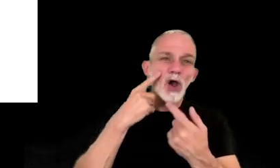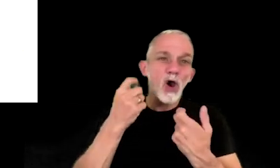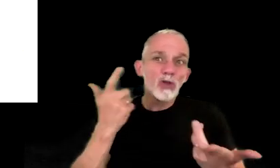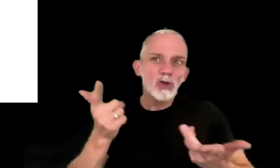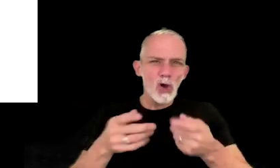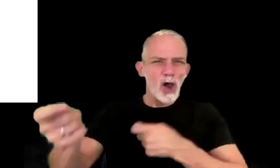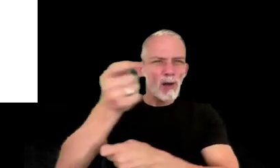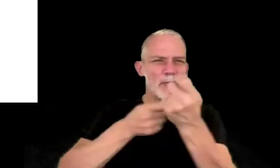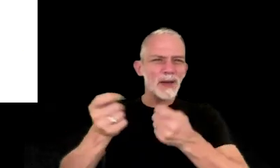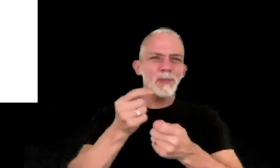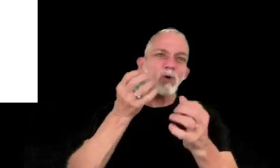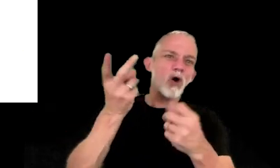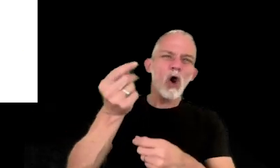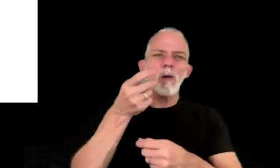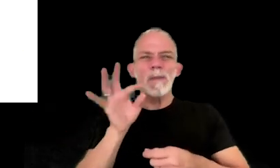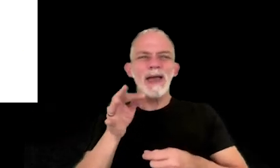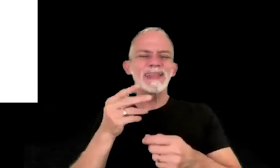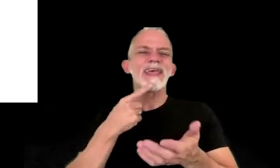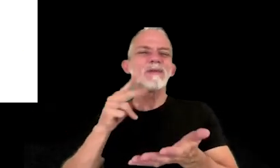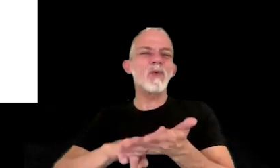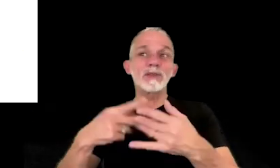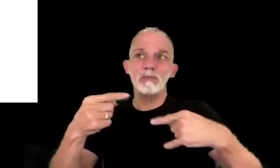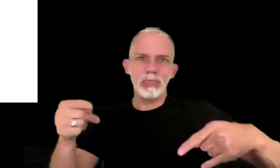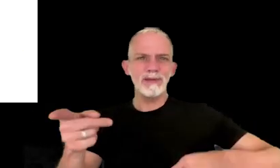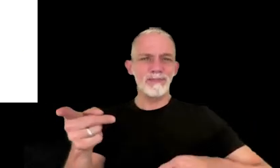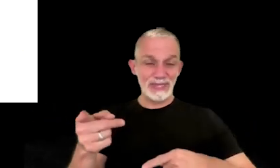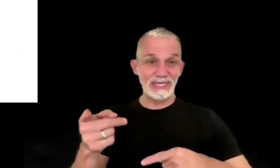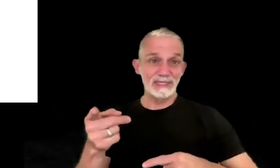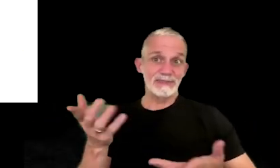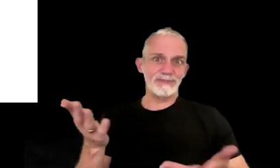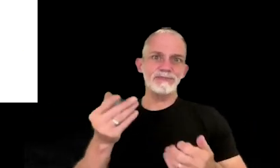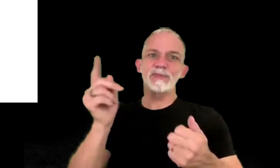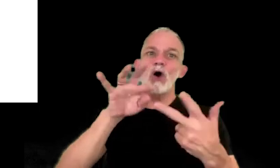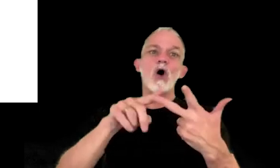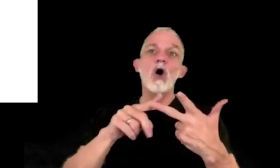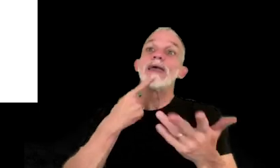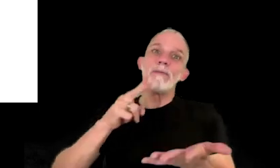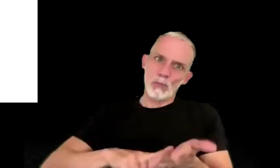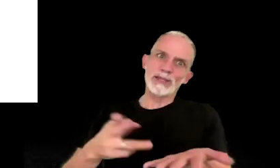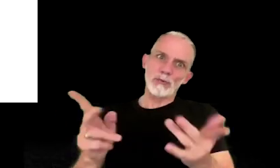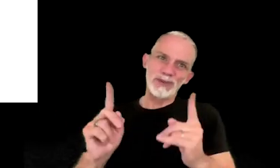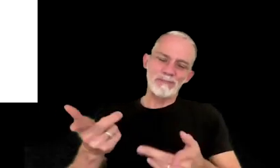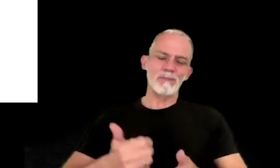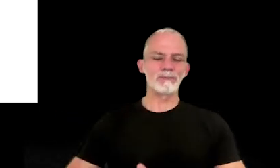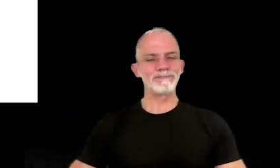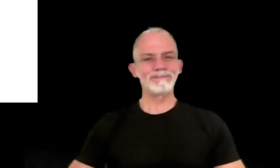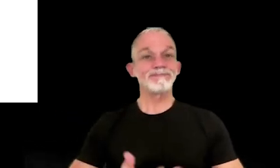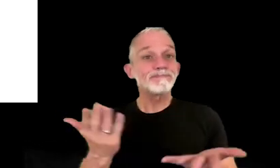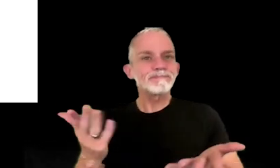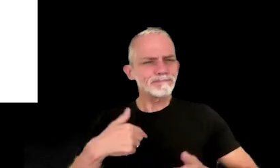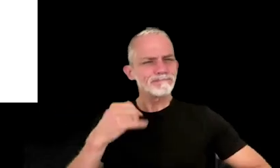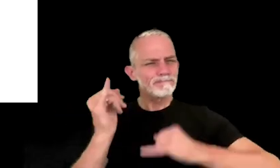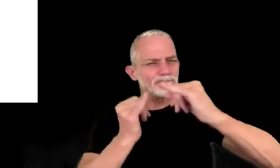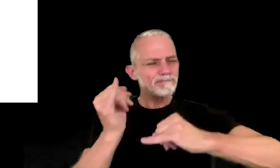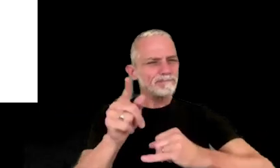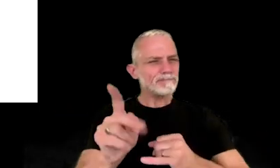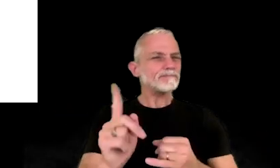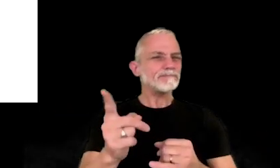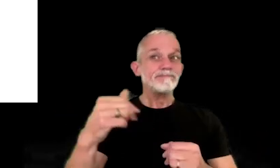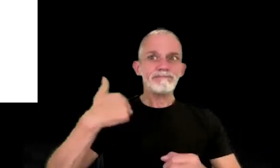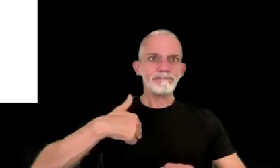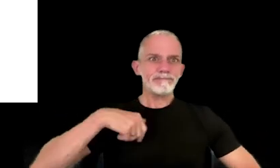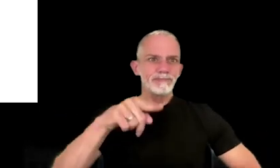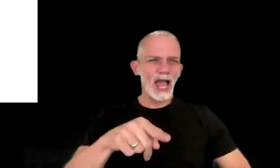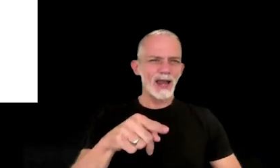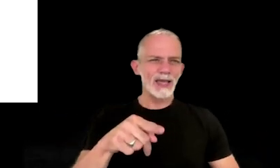de carbono también que tengan esas pautas, o de tributos ambientales. Y como yo les comentaba, nuestro país está evaluando